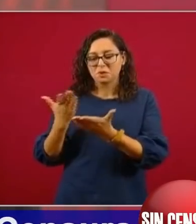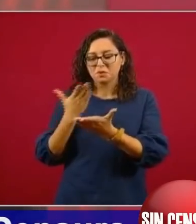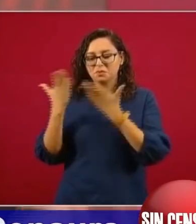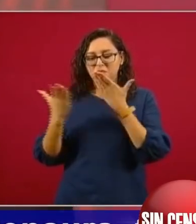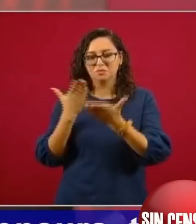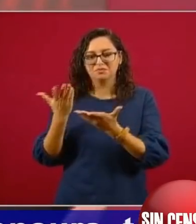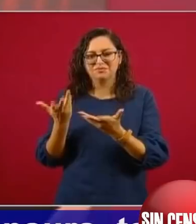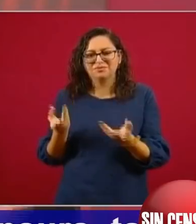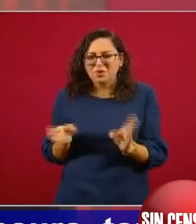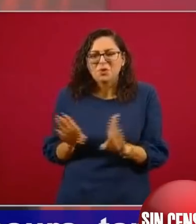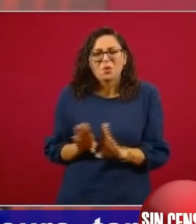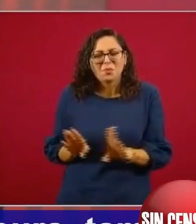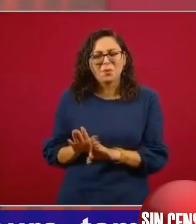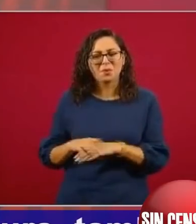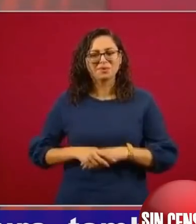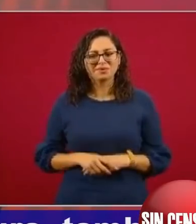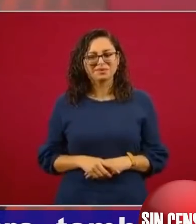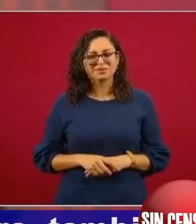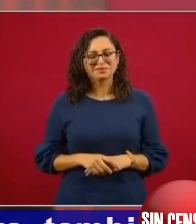¿cómo le hacía?